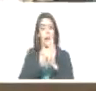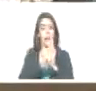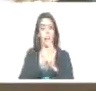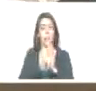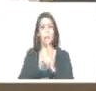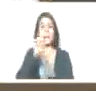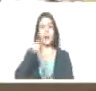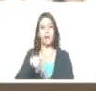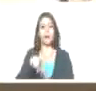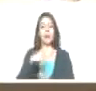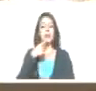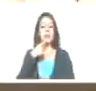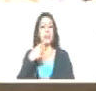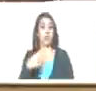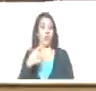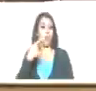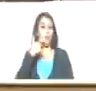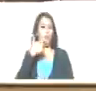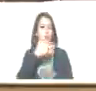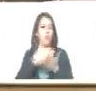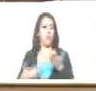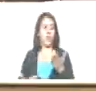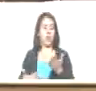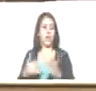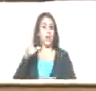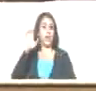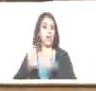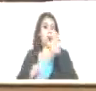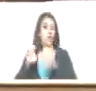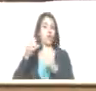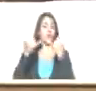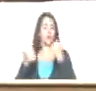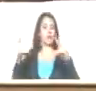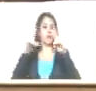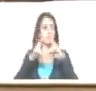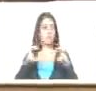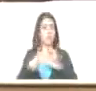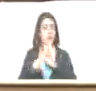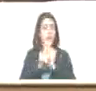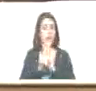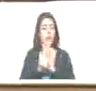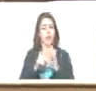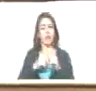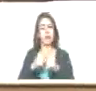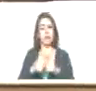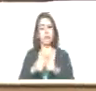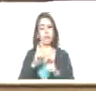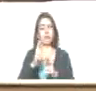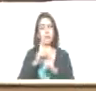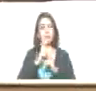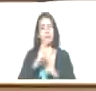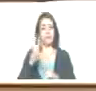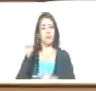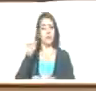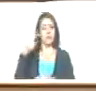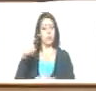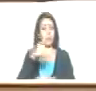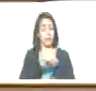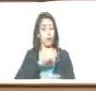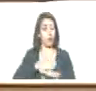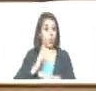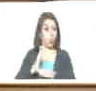propongo, porque las he revisado, y las leyes con las que cuenta Venezuela contra la corrupción